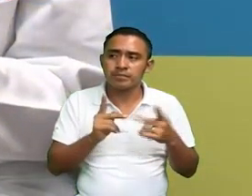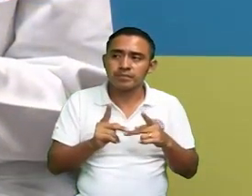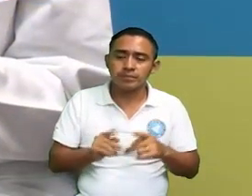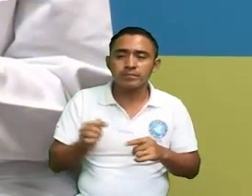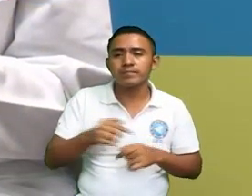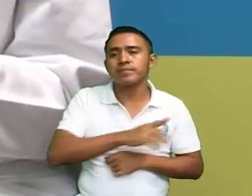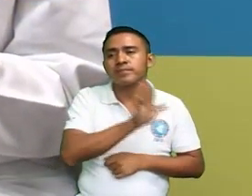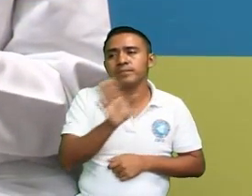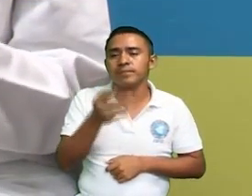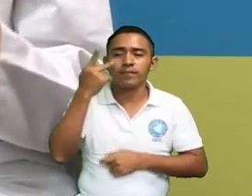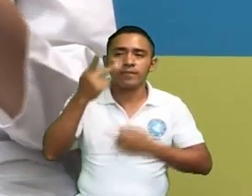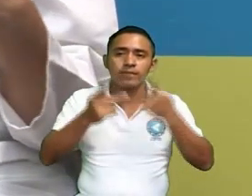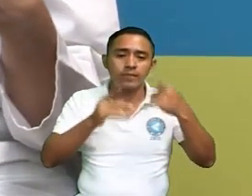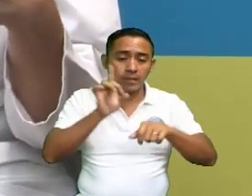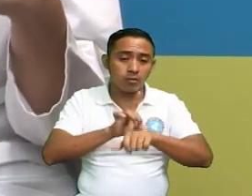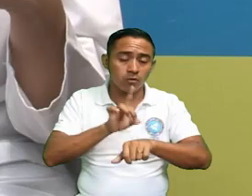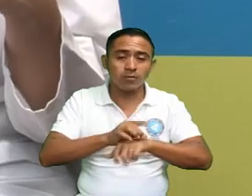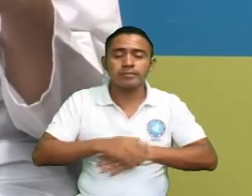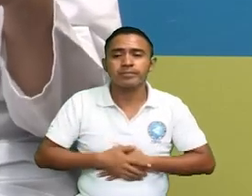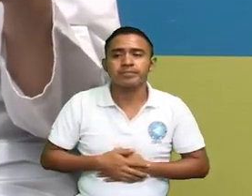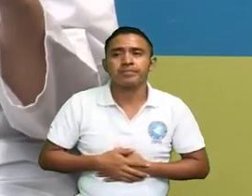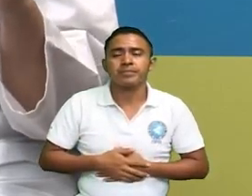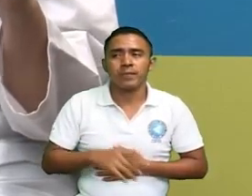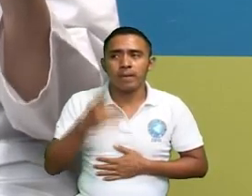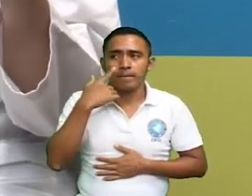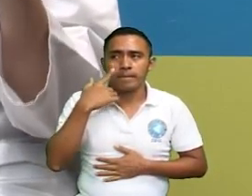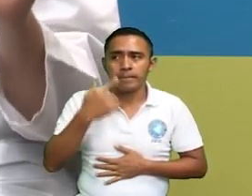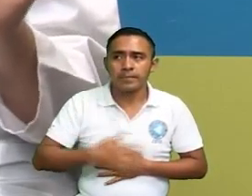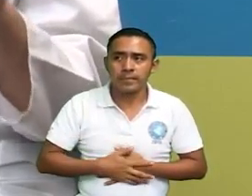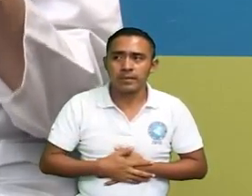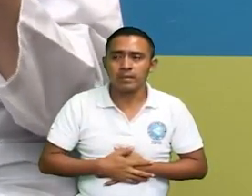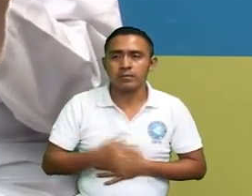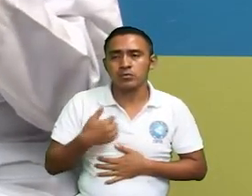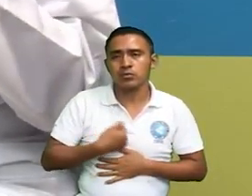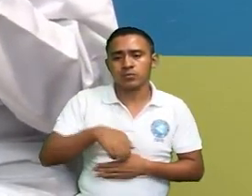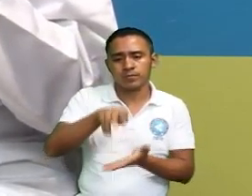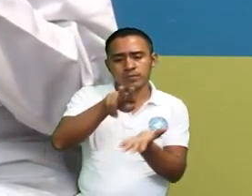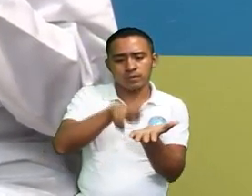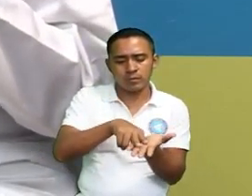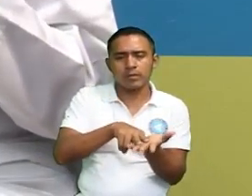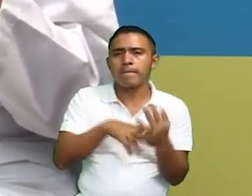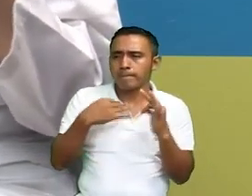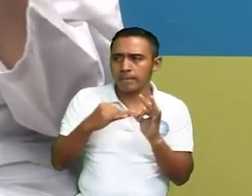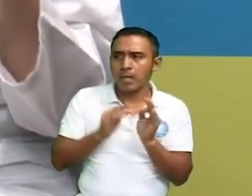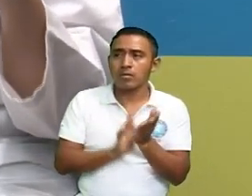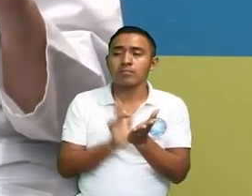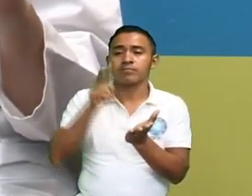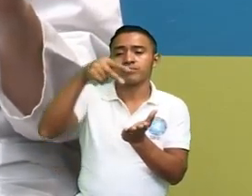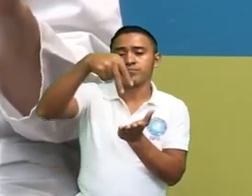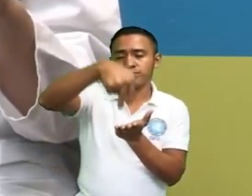la visita médica y te dicen, bueno, cuando yo me acuesto normal, pero cuando